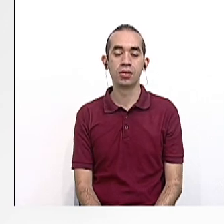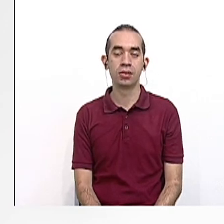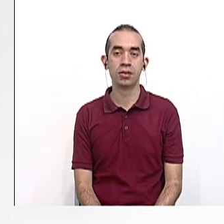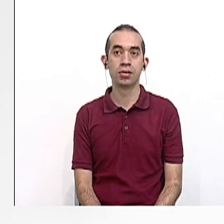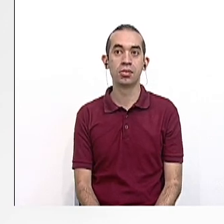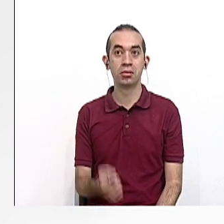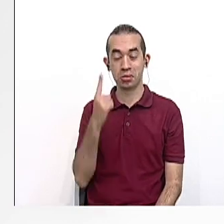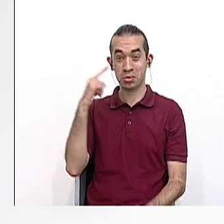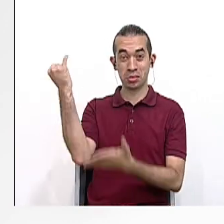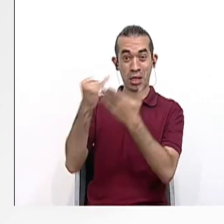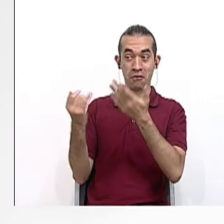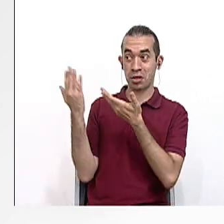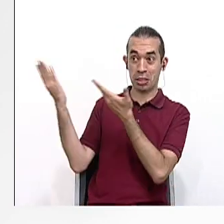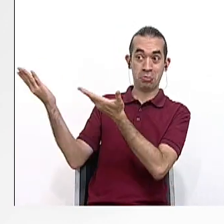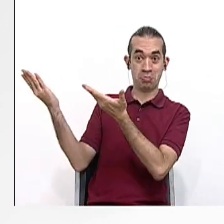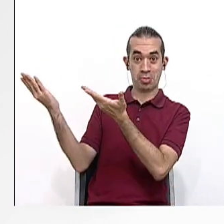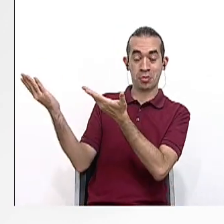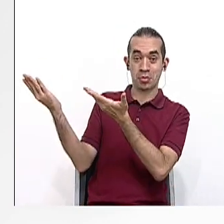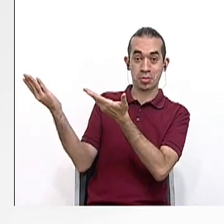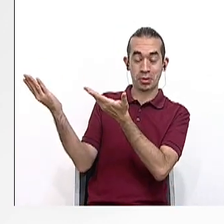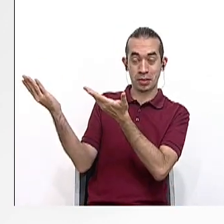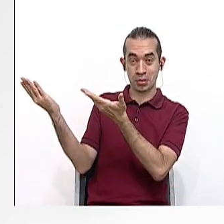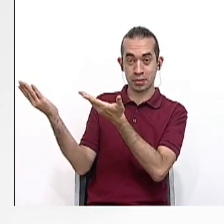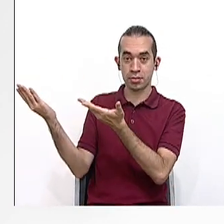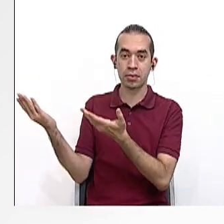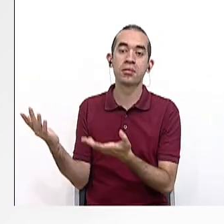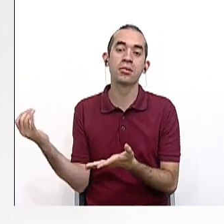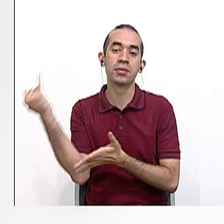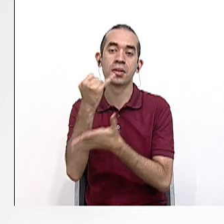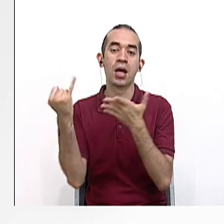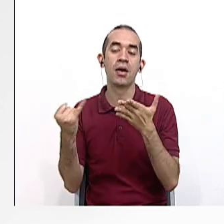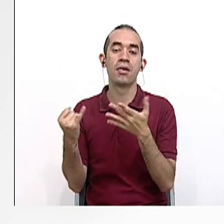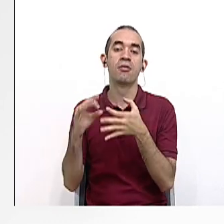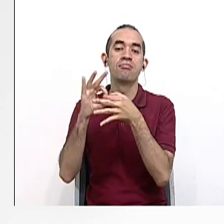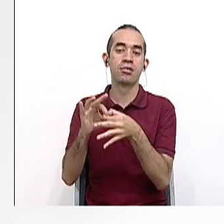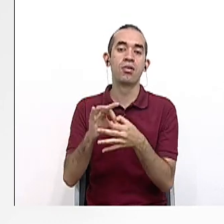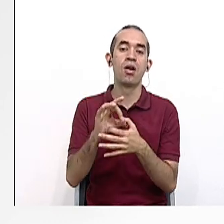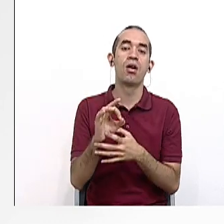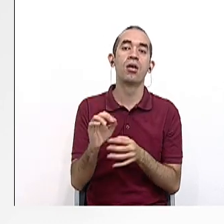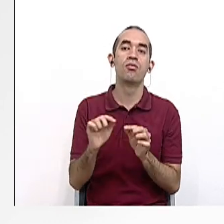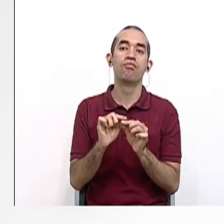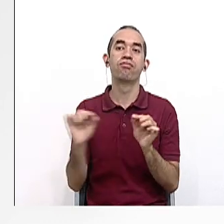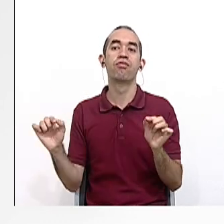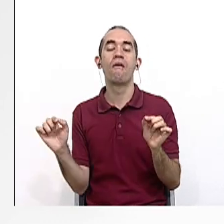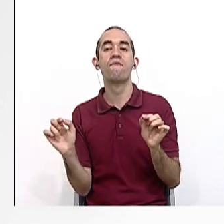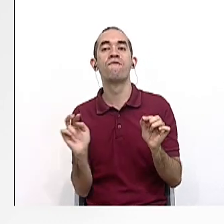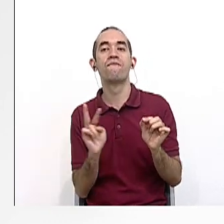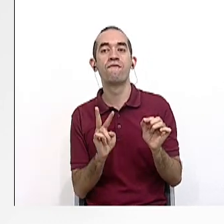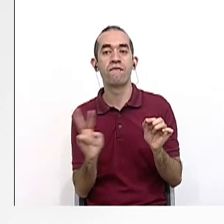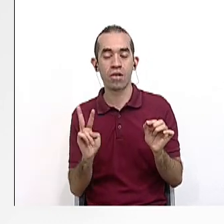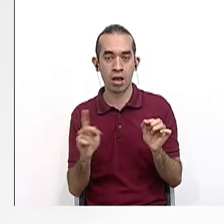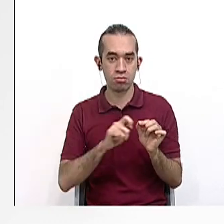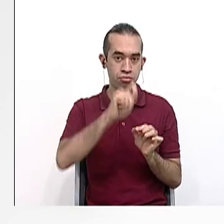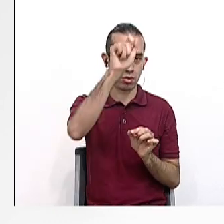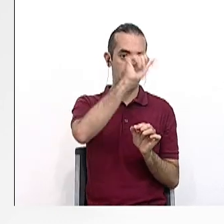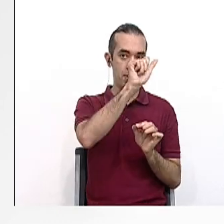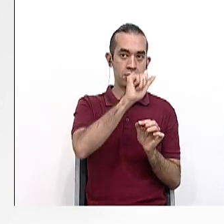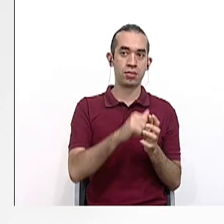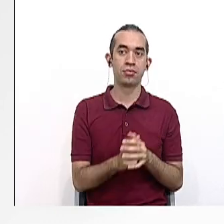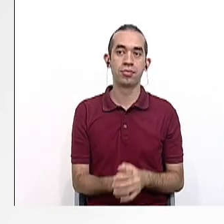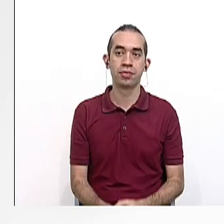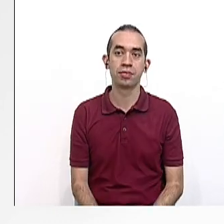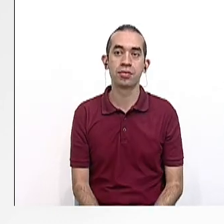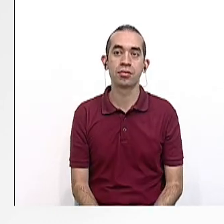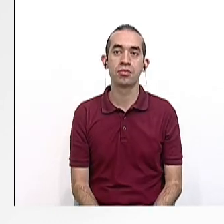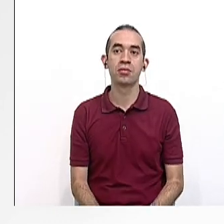Entonces la gráfica que se muestra en la pantalla es una gráfica voltaje, corriente, y conforme yo incremento la corriente